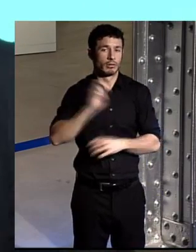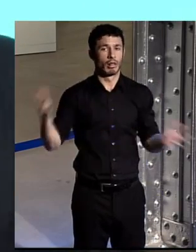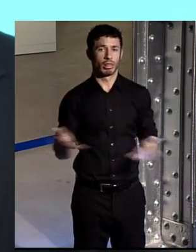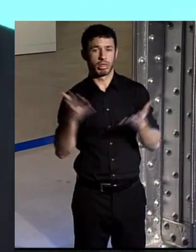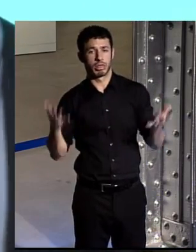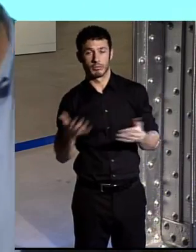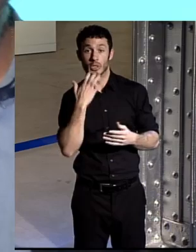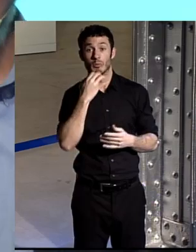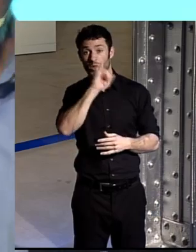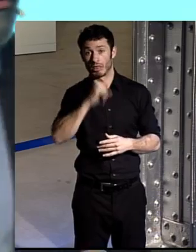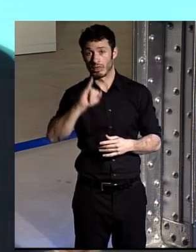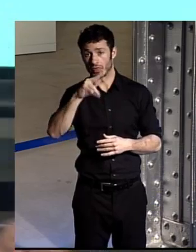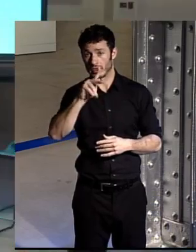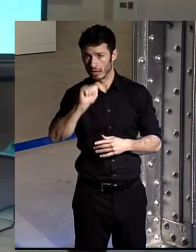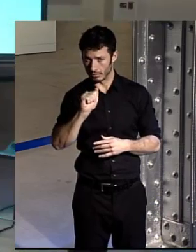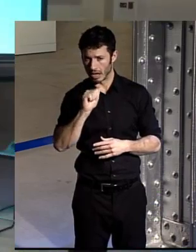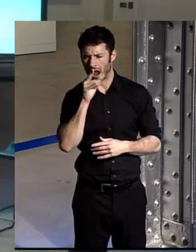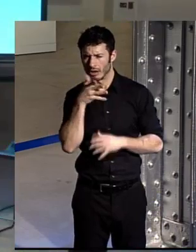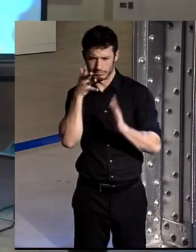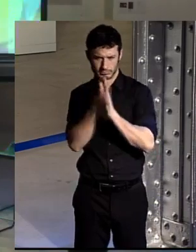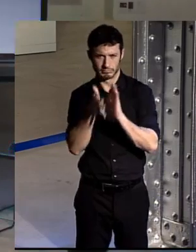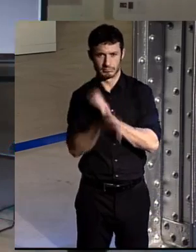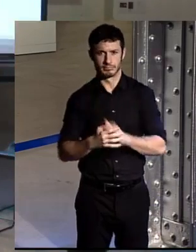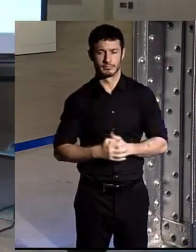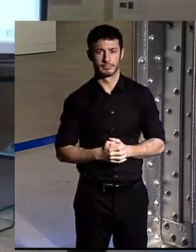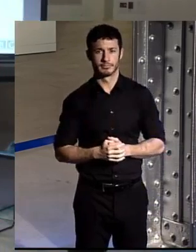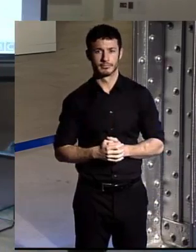como es el Zika que vamos a ver a continuación.